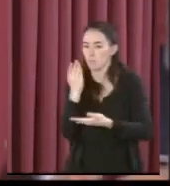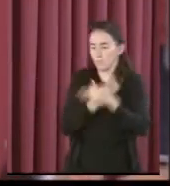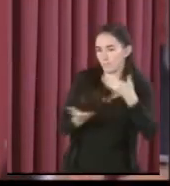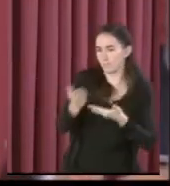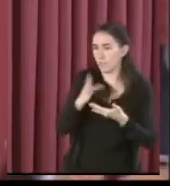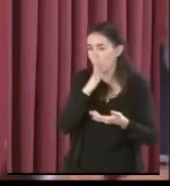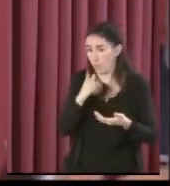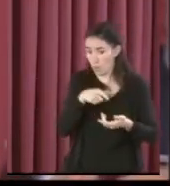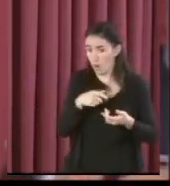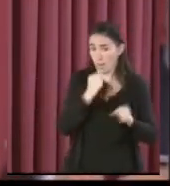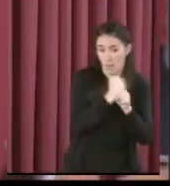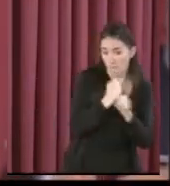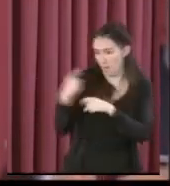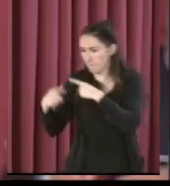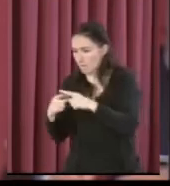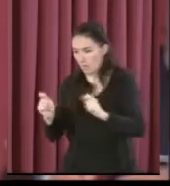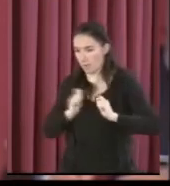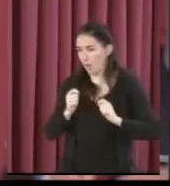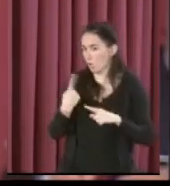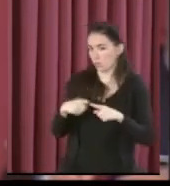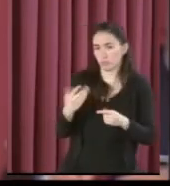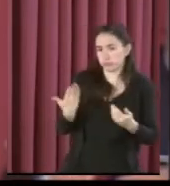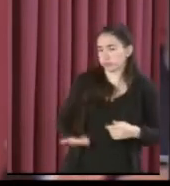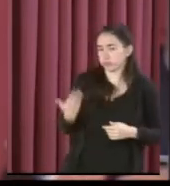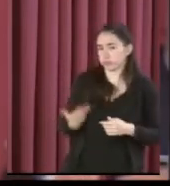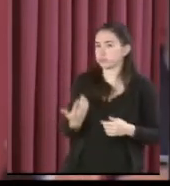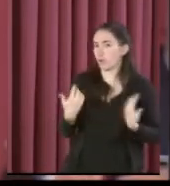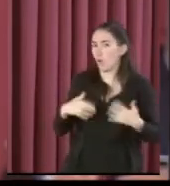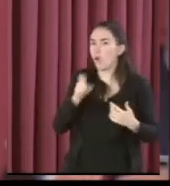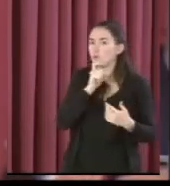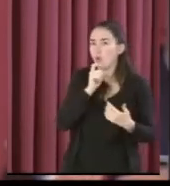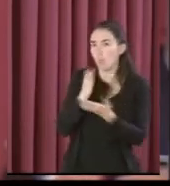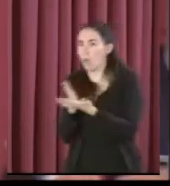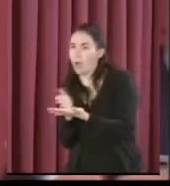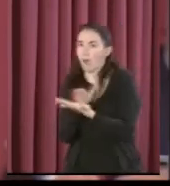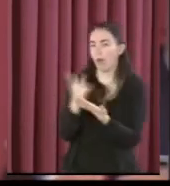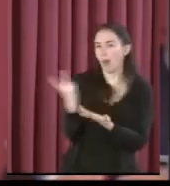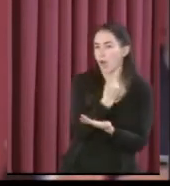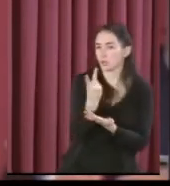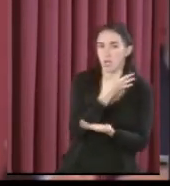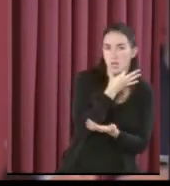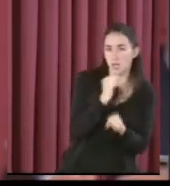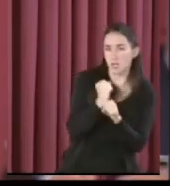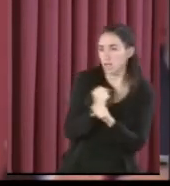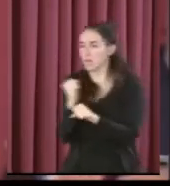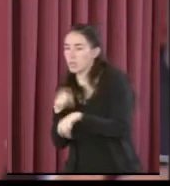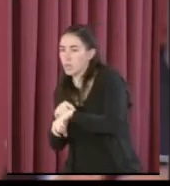todos y cada uno de los logroñeses y, sin duda, un reto para las políticas públicas. Por su importancia en el día a día de